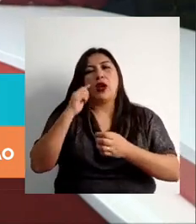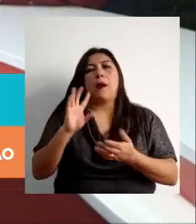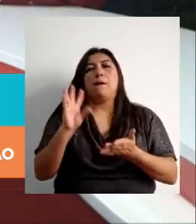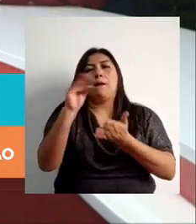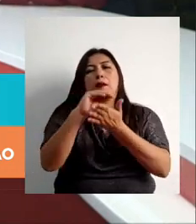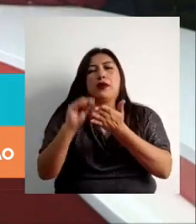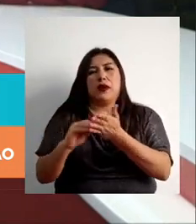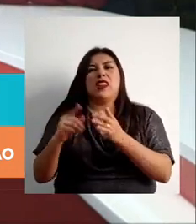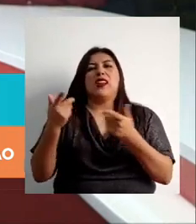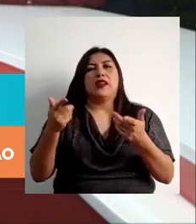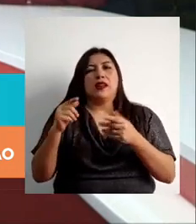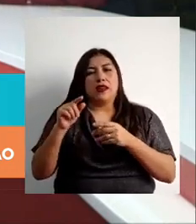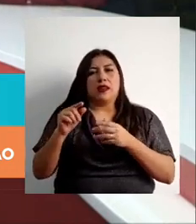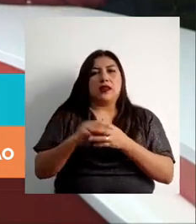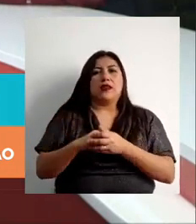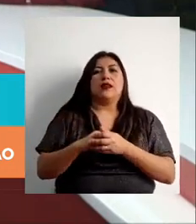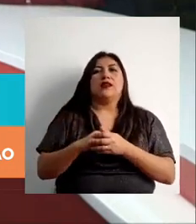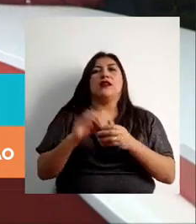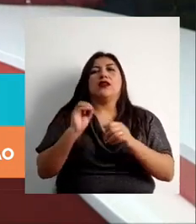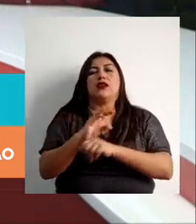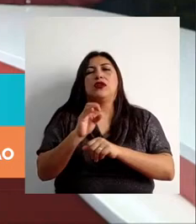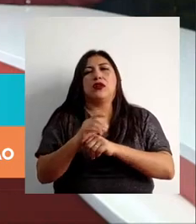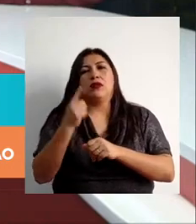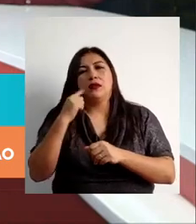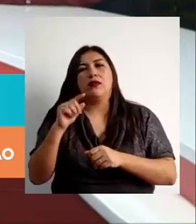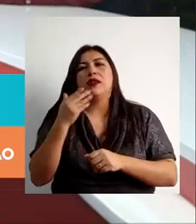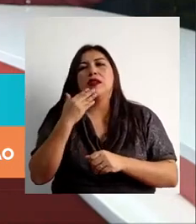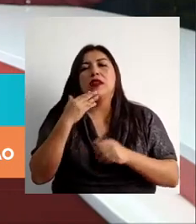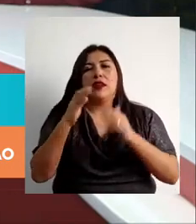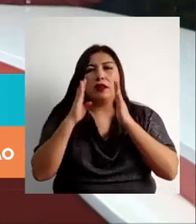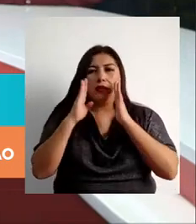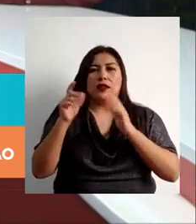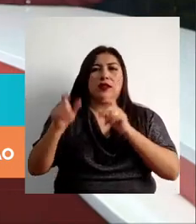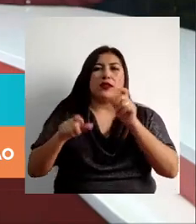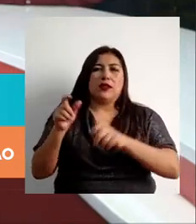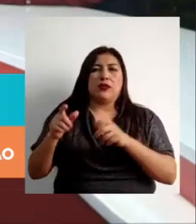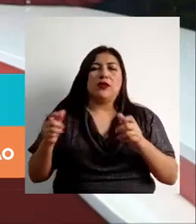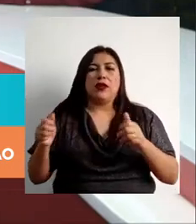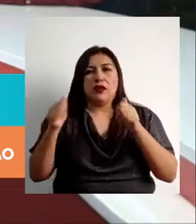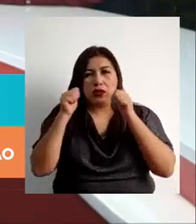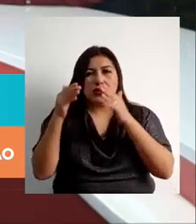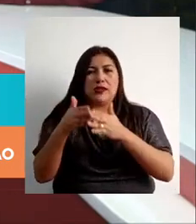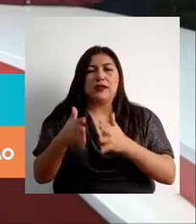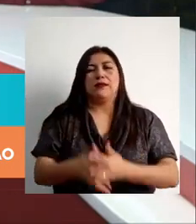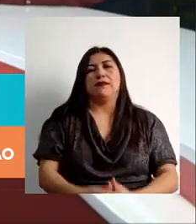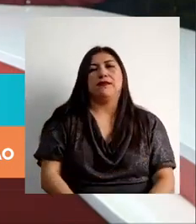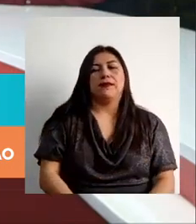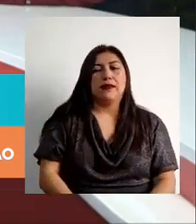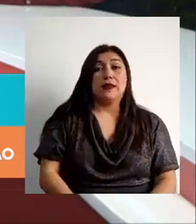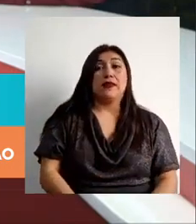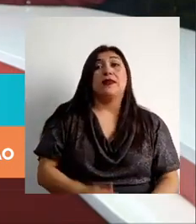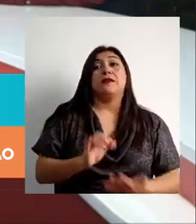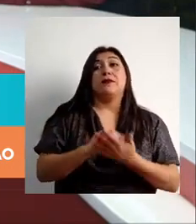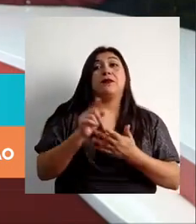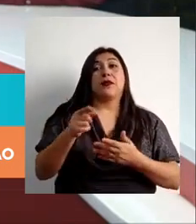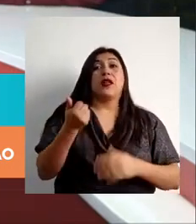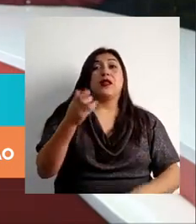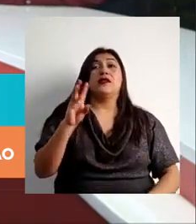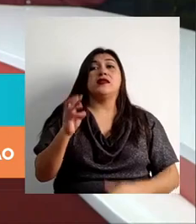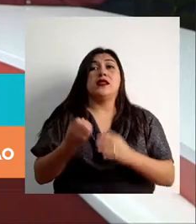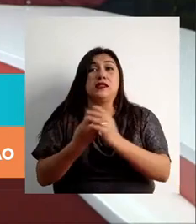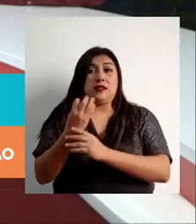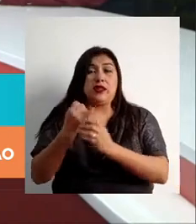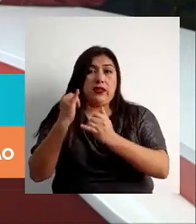implementación de intervenciones orientadas a la atención de las personas autistas, que eso va hasta el 16 de